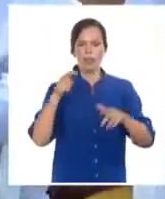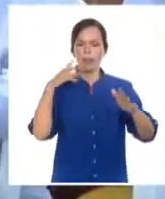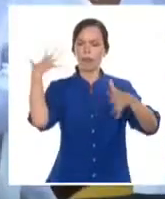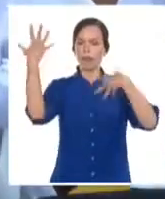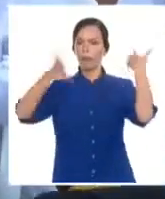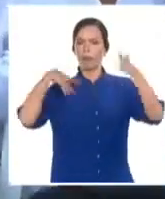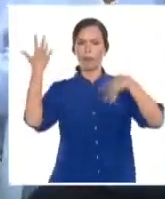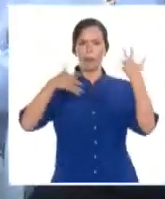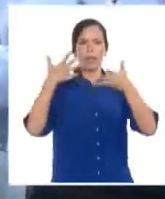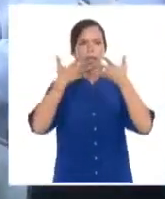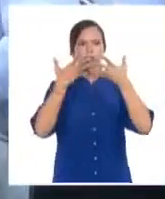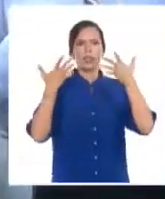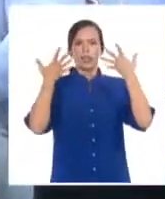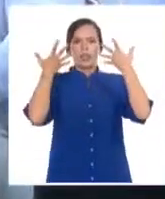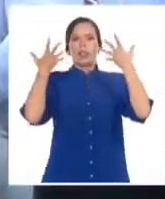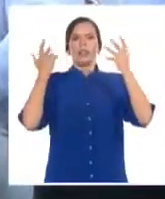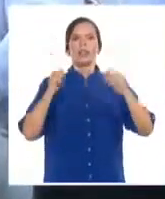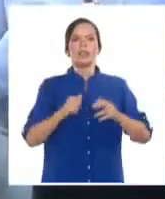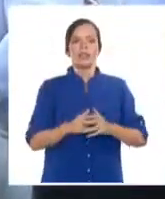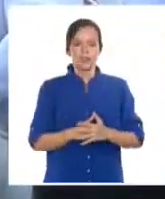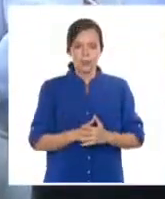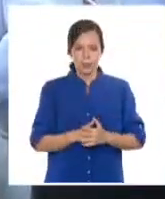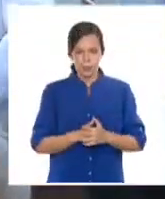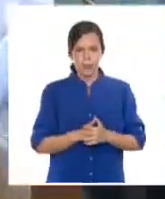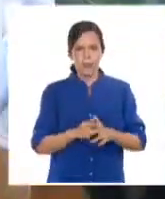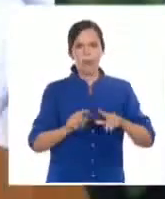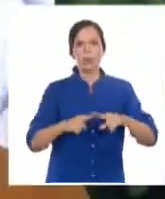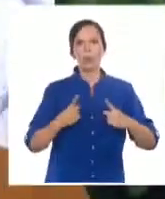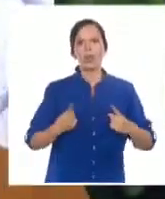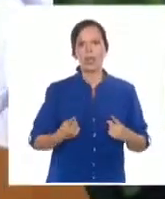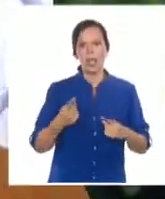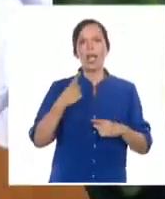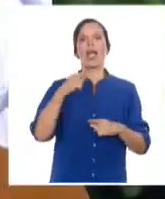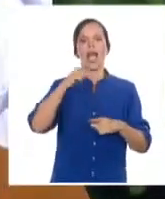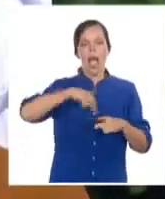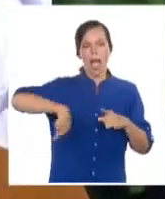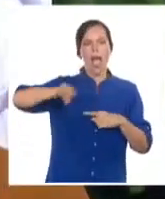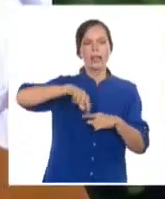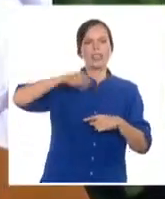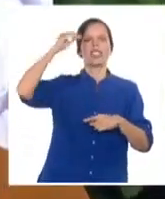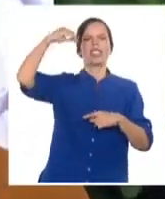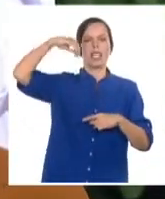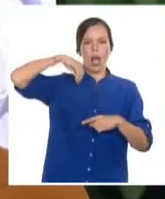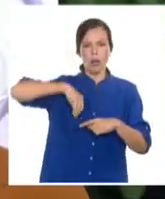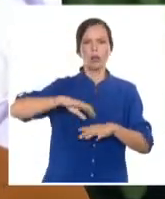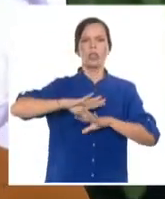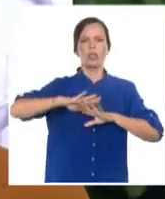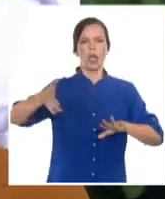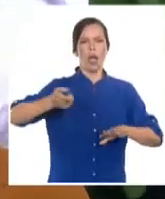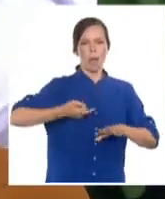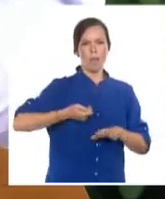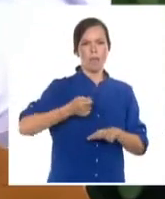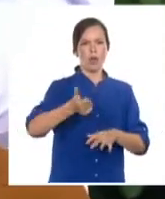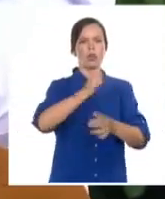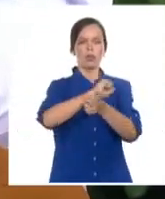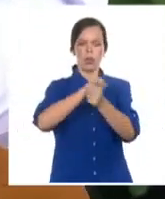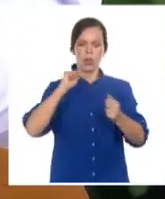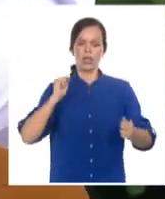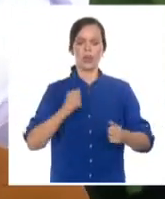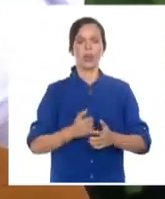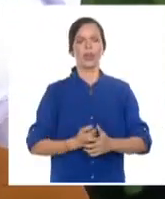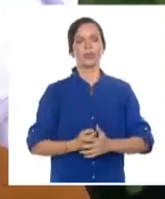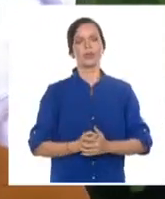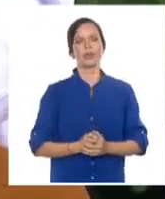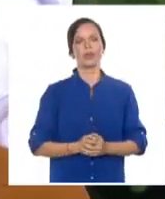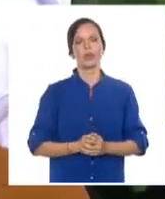que había en Cuba por aquel entonces ellos intuían o sabían del giro que muy pronto tendrían sus vidas a